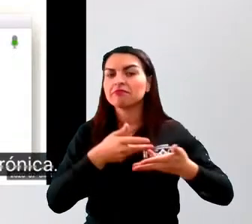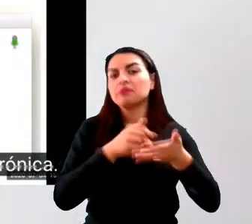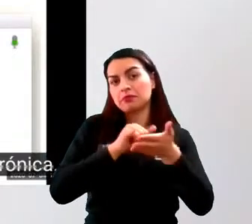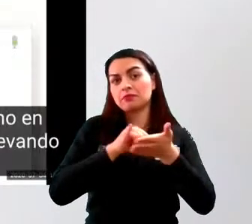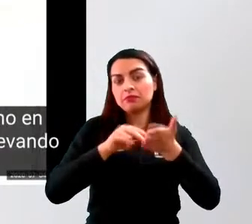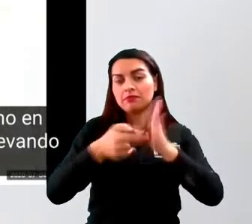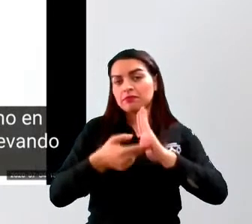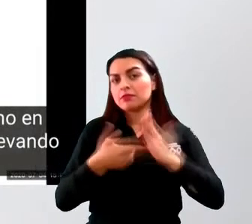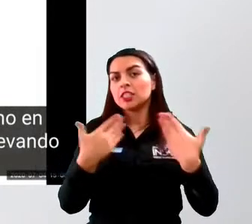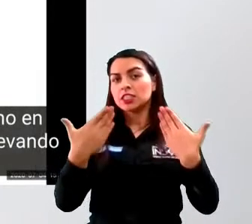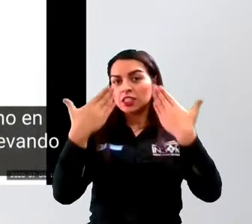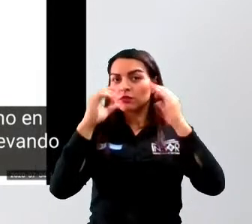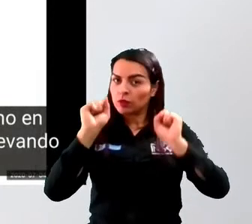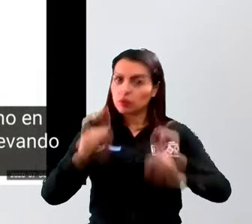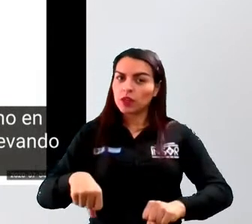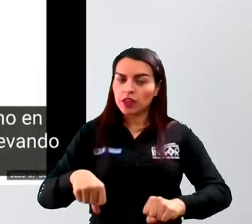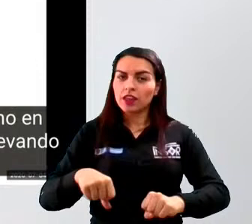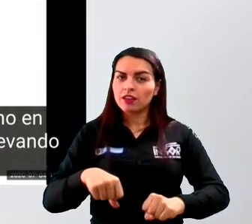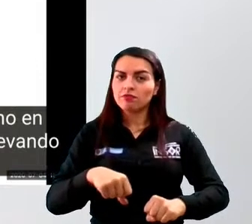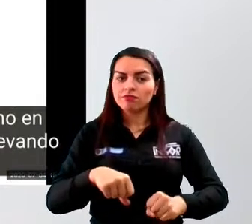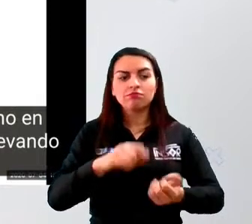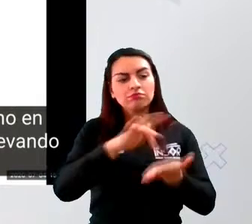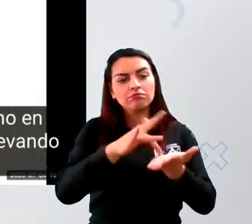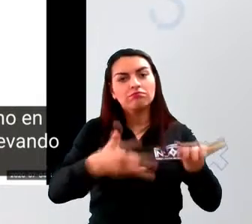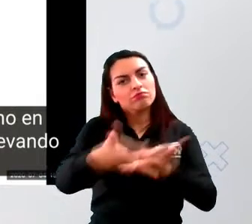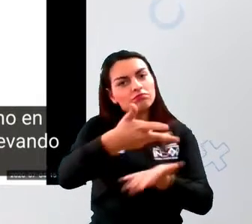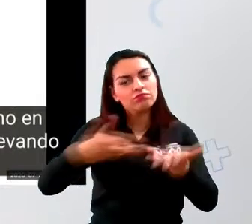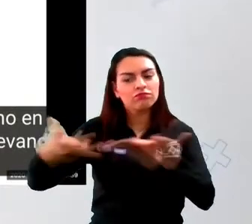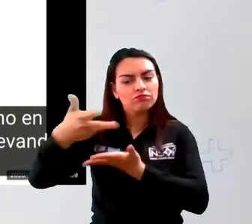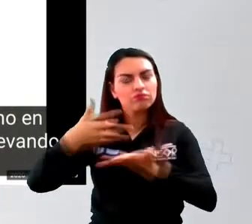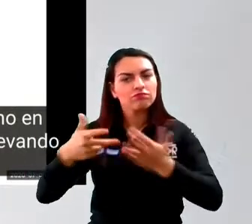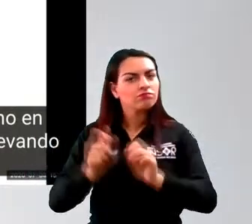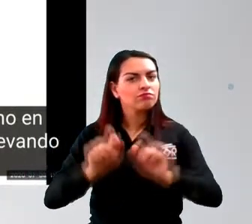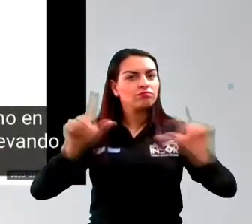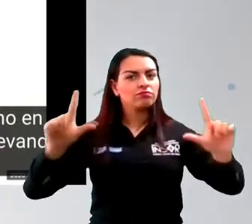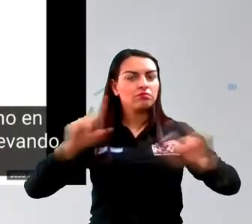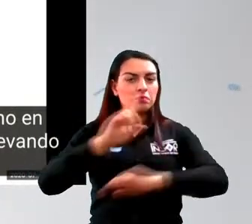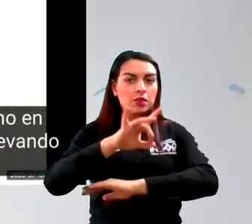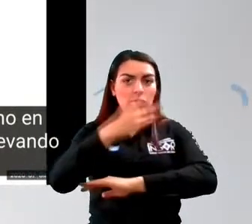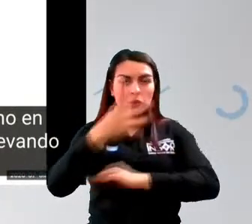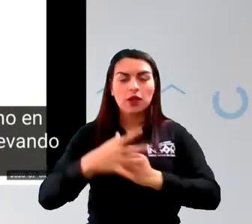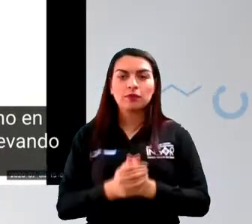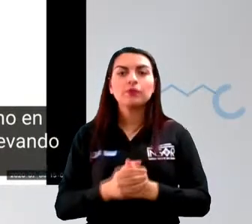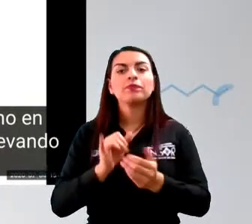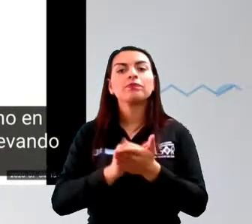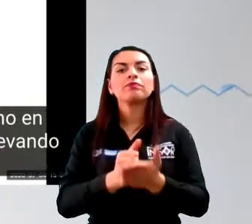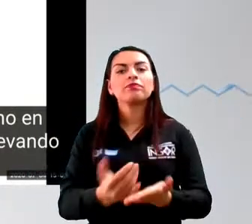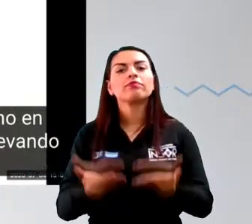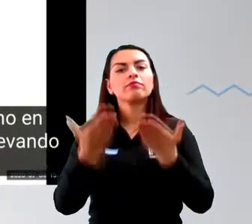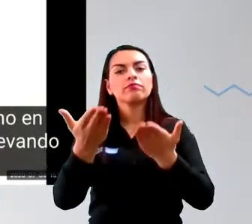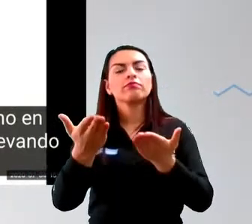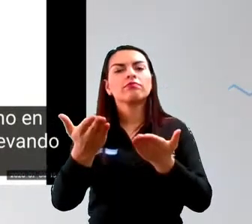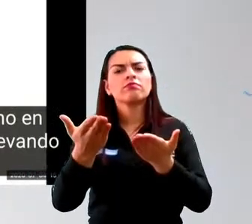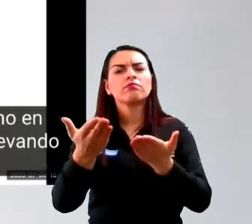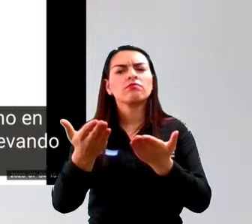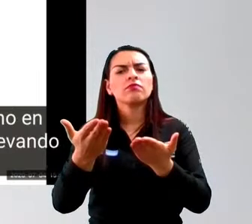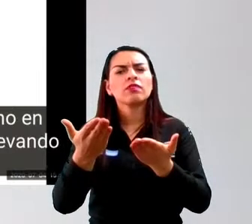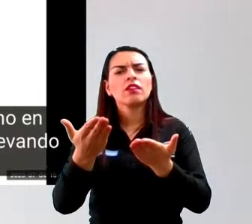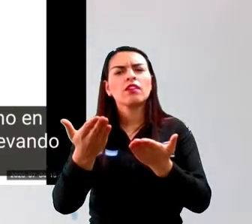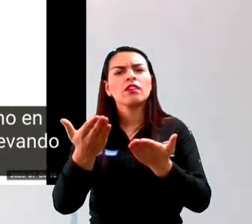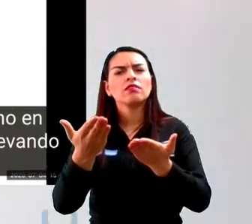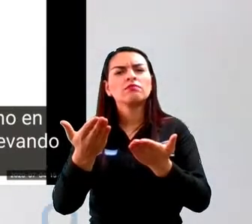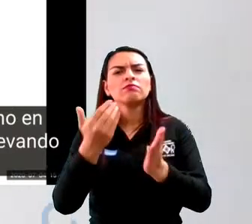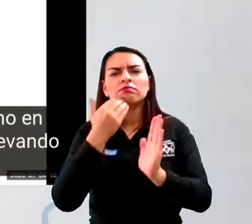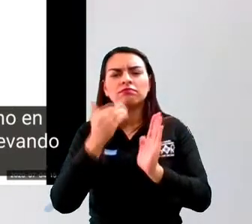crear presencia en una sesión sincrónica. Entonces, ¿qué aspecto tiene la presencia cuando se encuentra en un entorno en